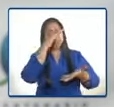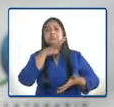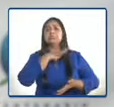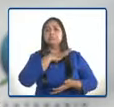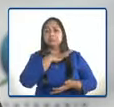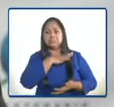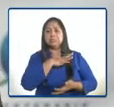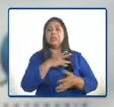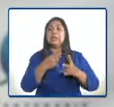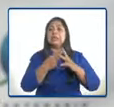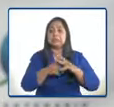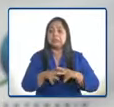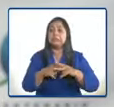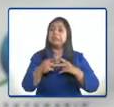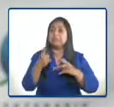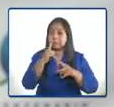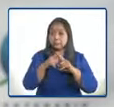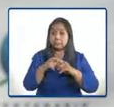vamos a empezar ya